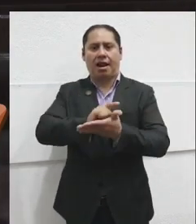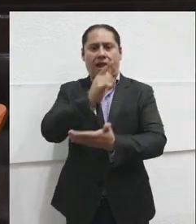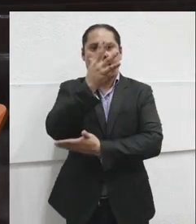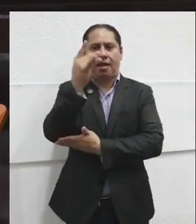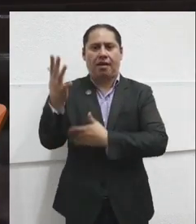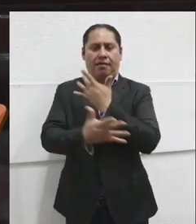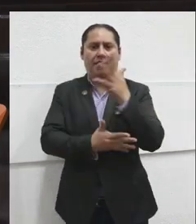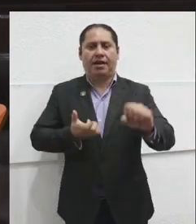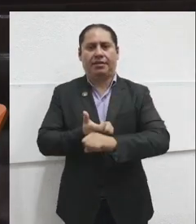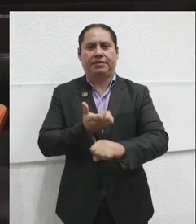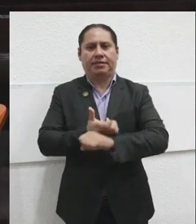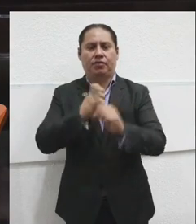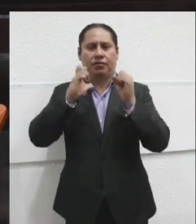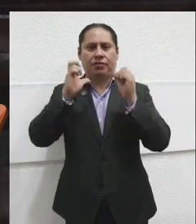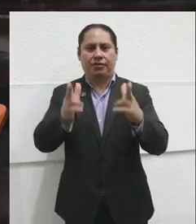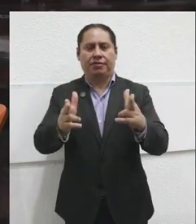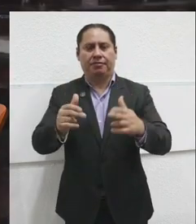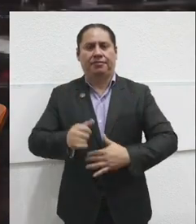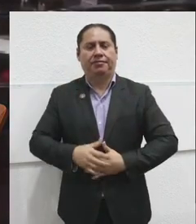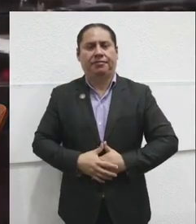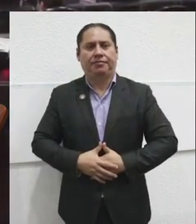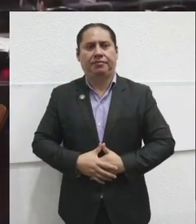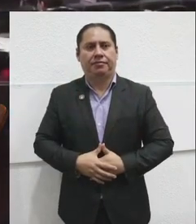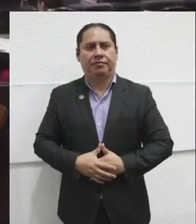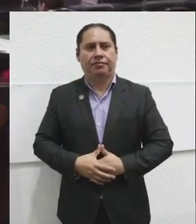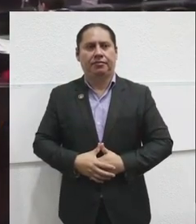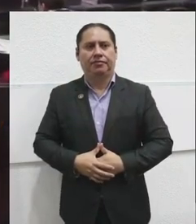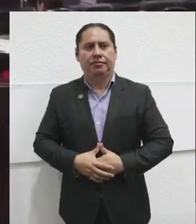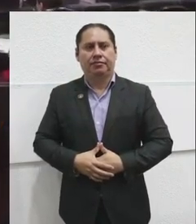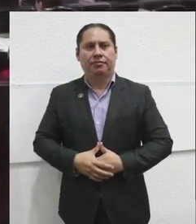del Estado de Chiapas.